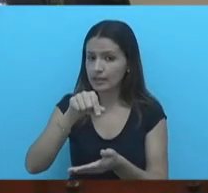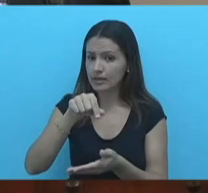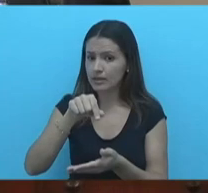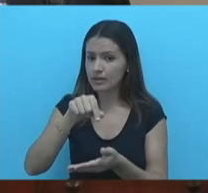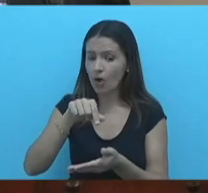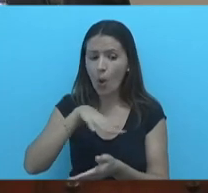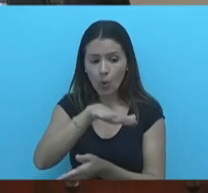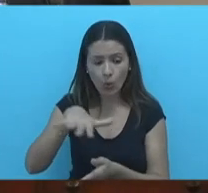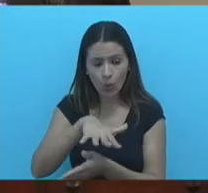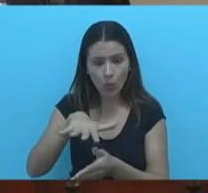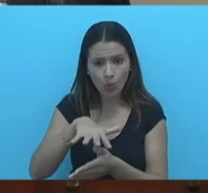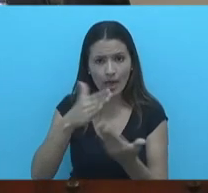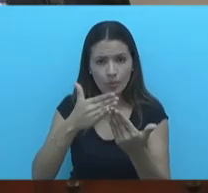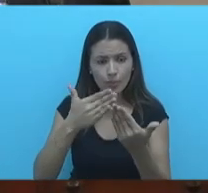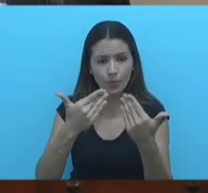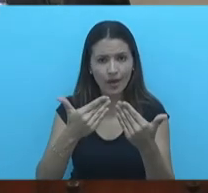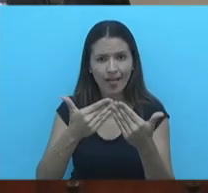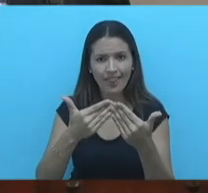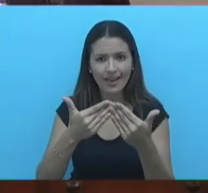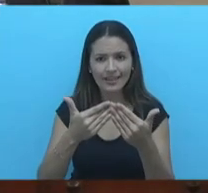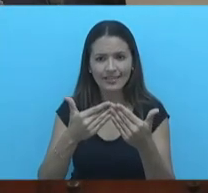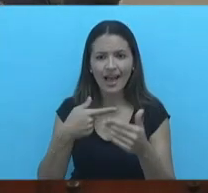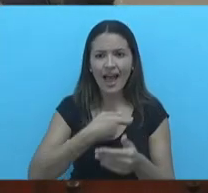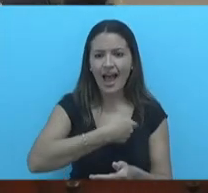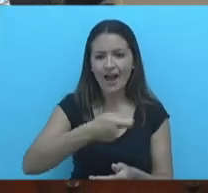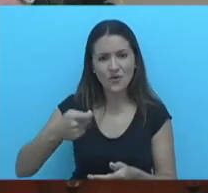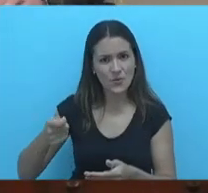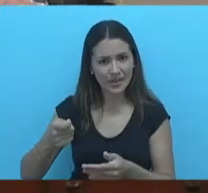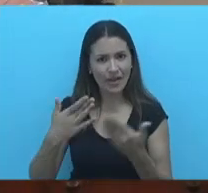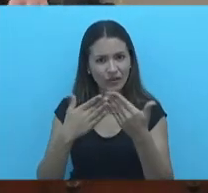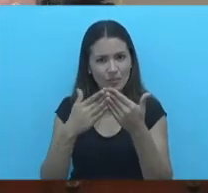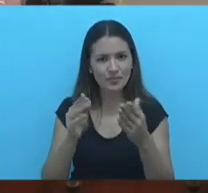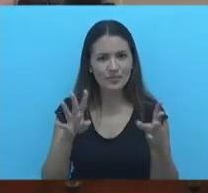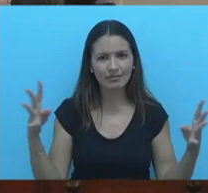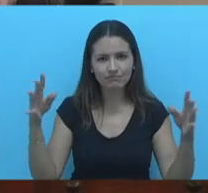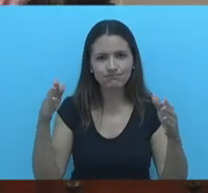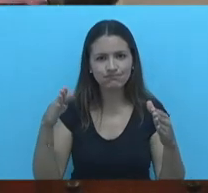espacio físico al Centro de Jubilados Amigos del Paraná.